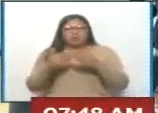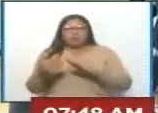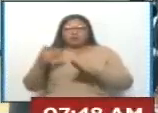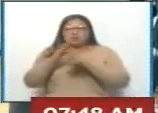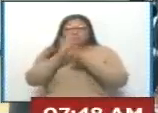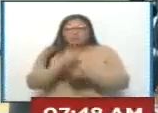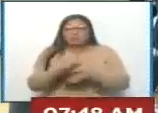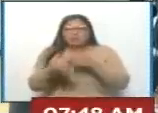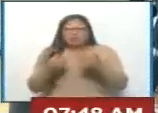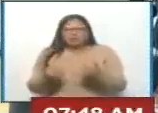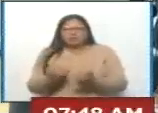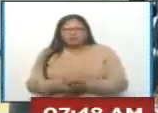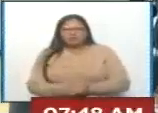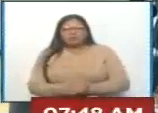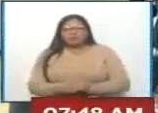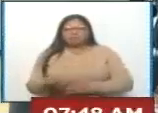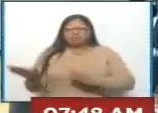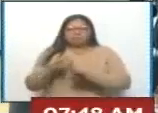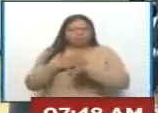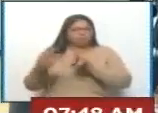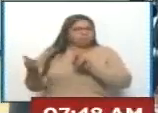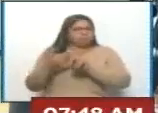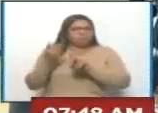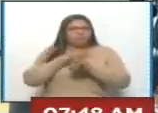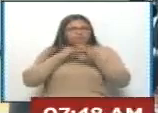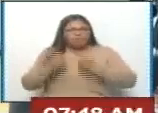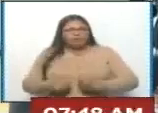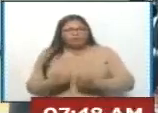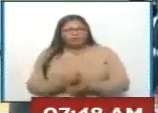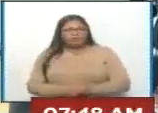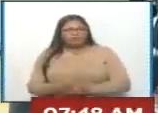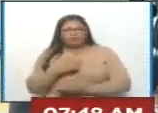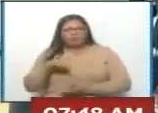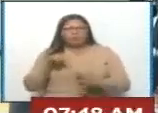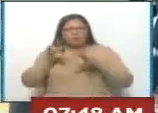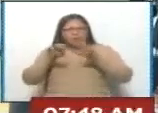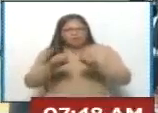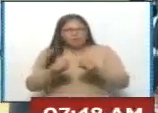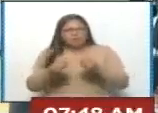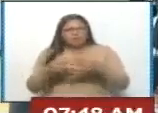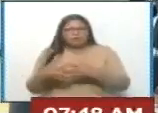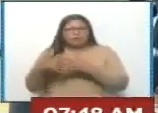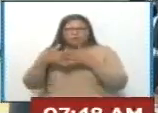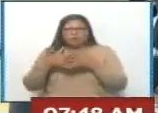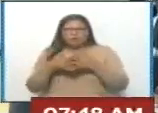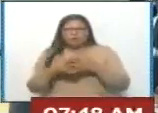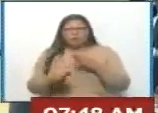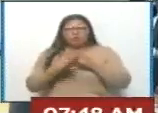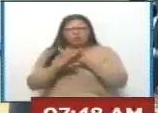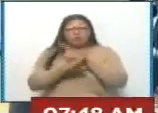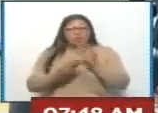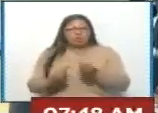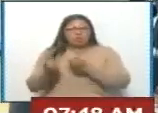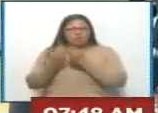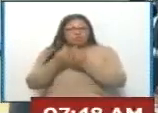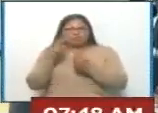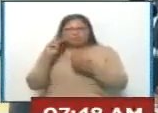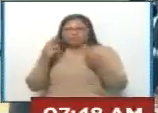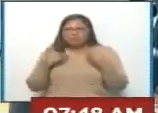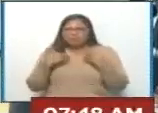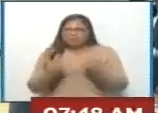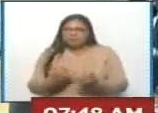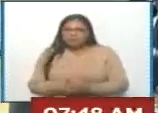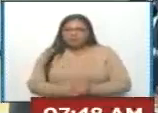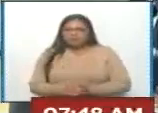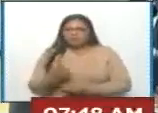sometidos a una agresión voraz por parte del imperialismo norteamericano. El bloqueo económico, las sanciones imperiales,